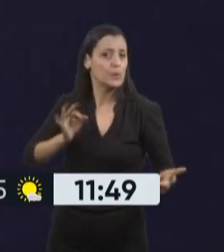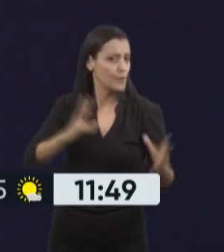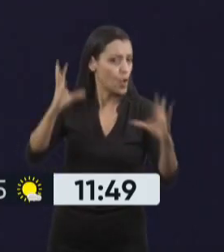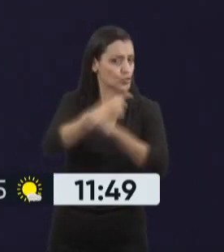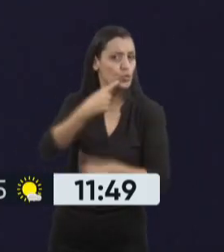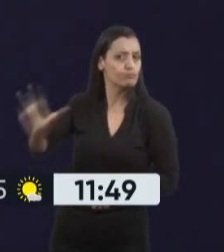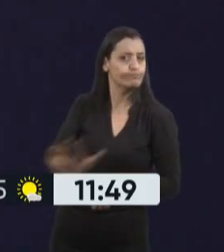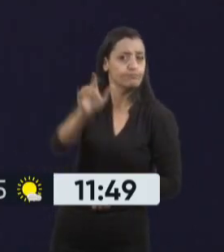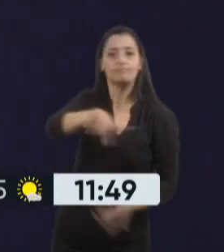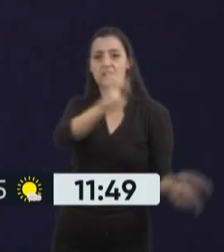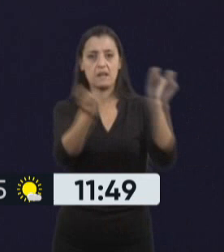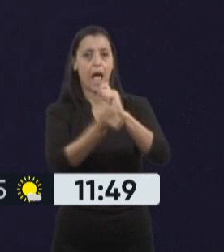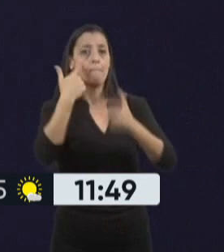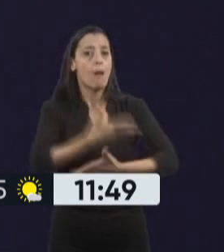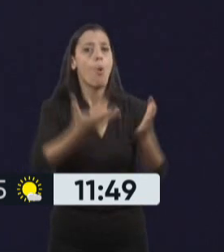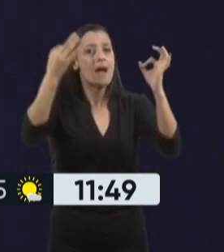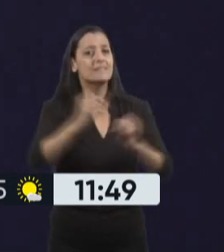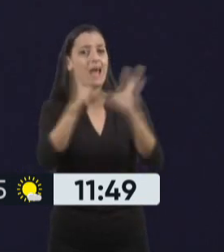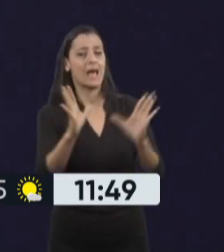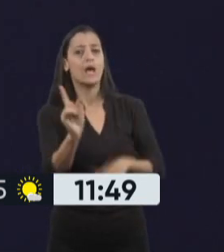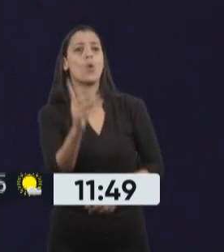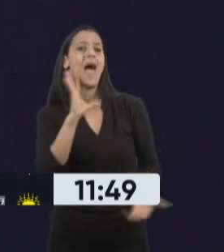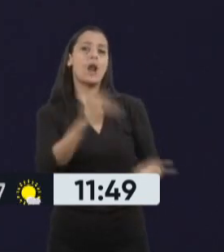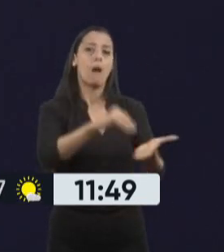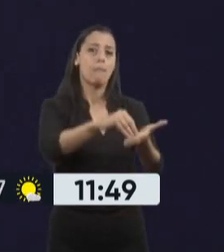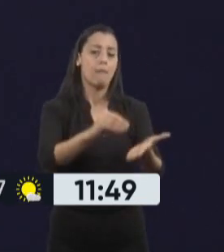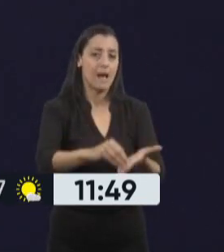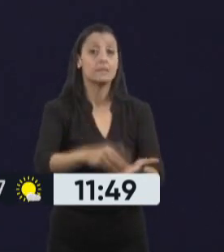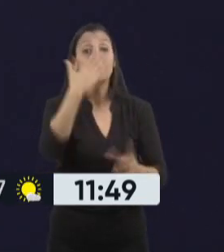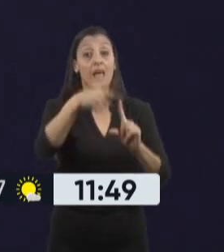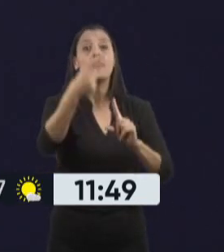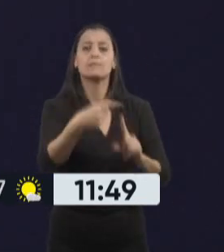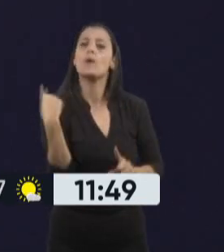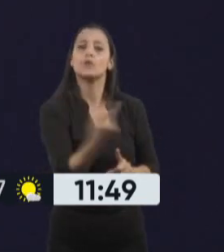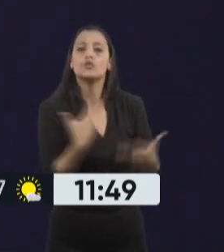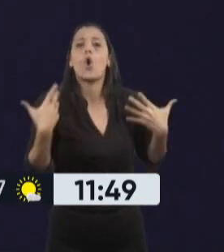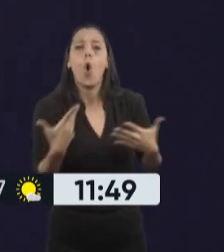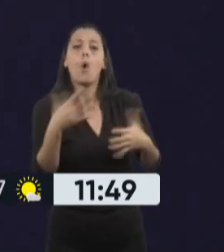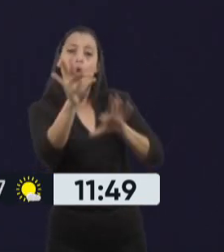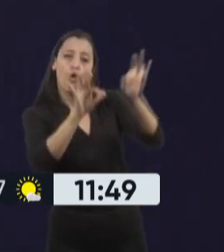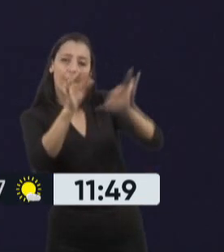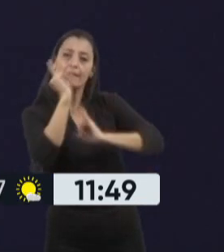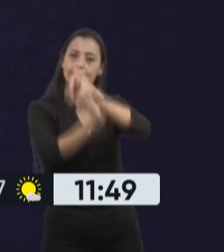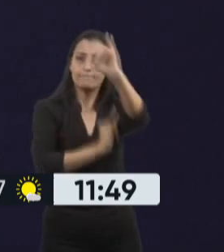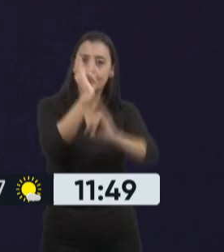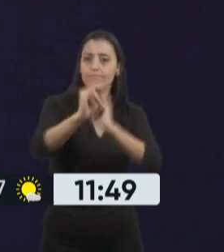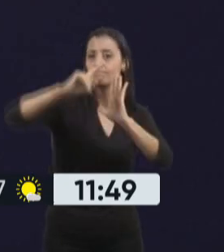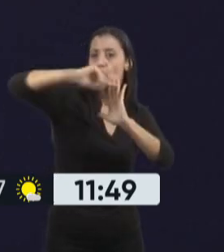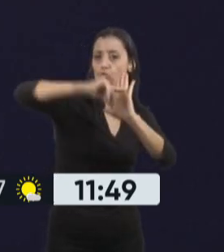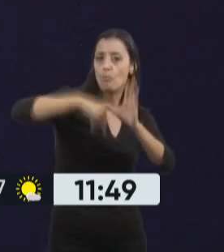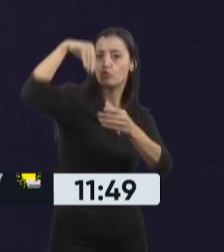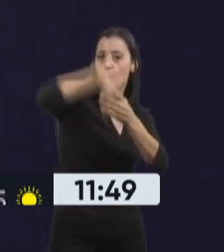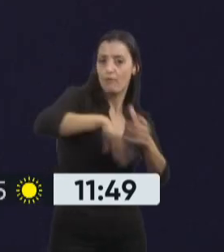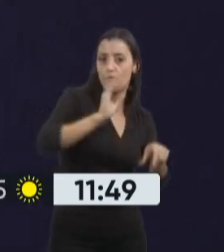eso, y no hay mucho más para aclarar, más que después se van a ir conociendo, por supuesto, más detalles y en tal caso